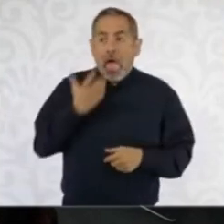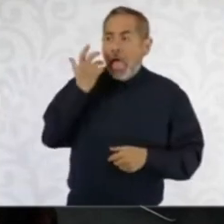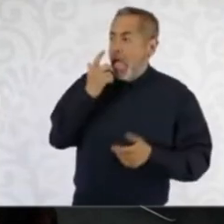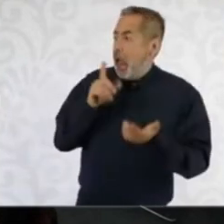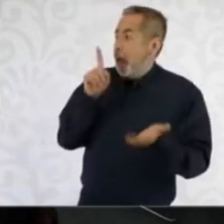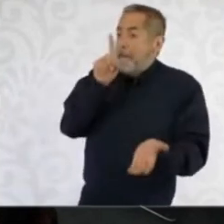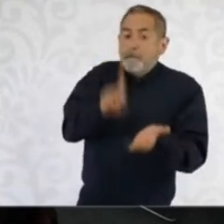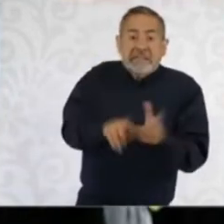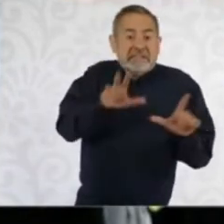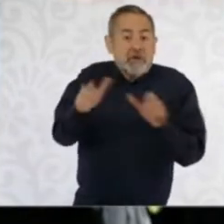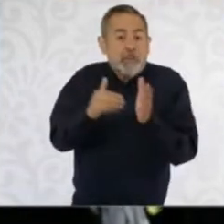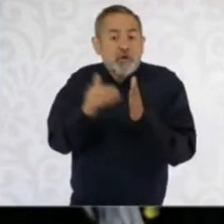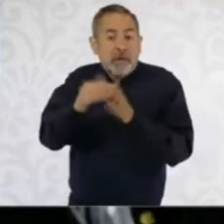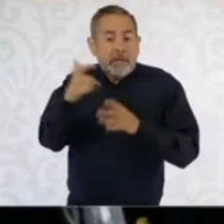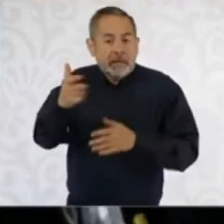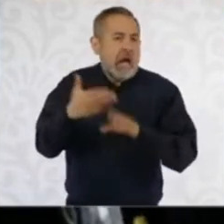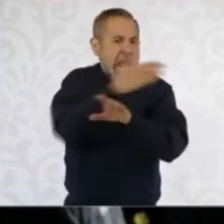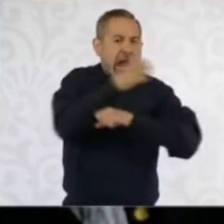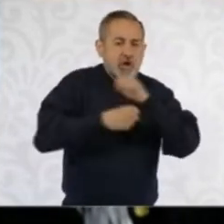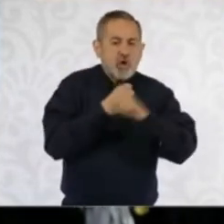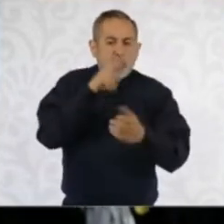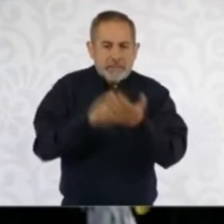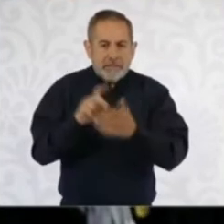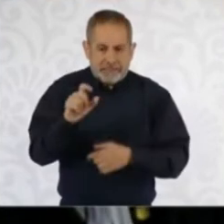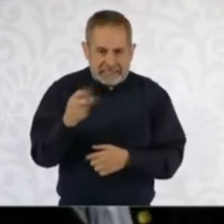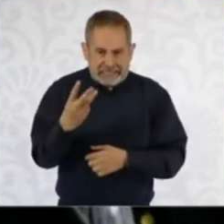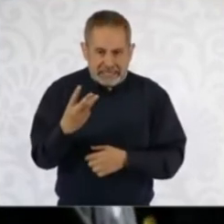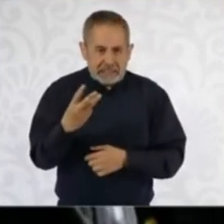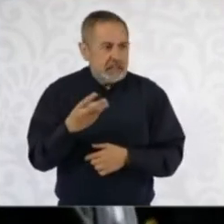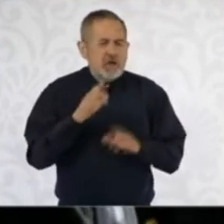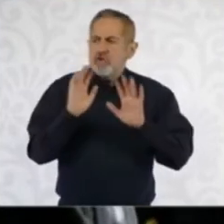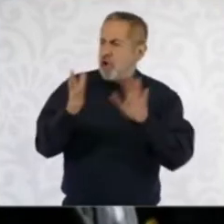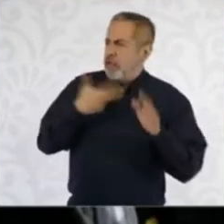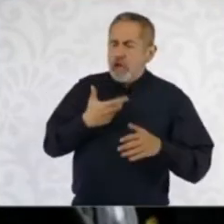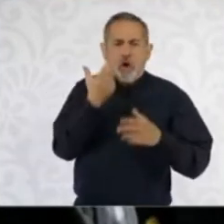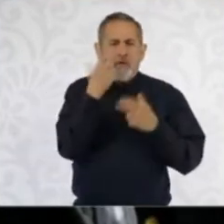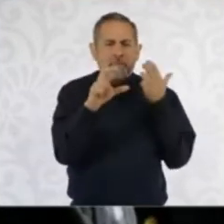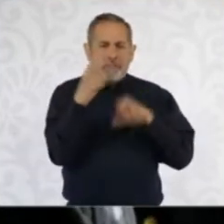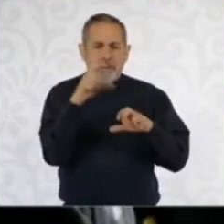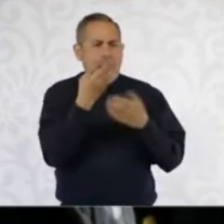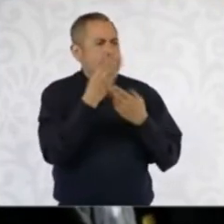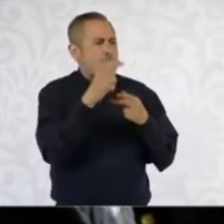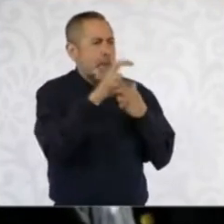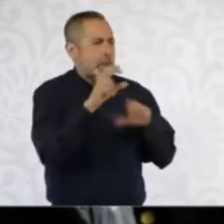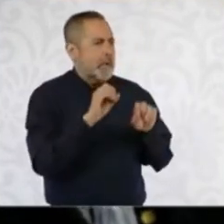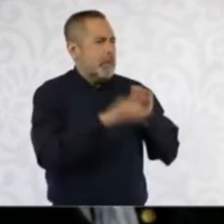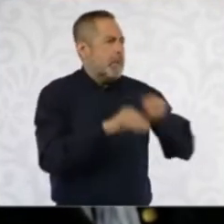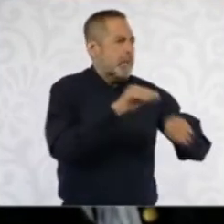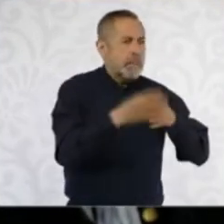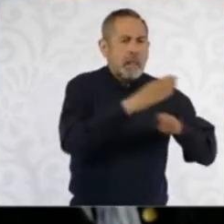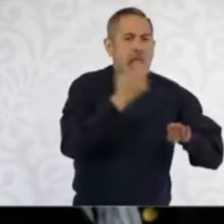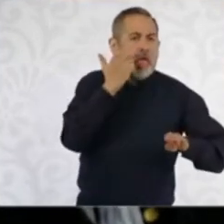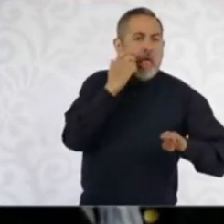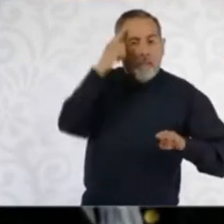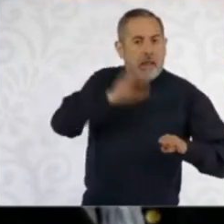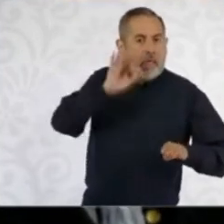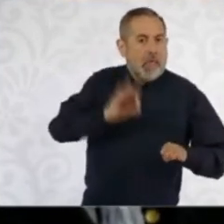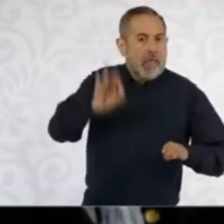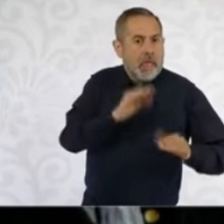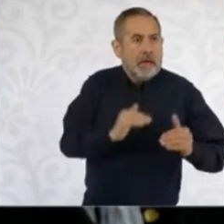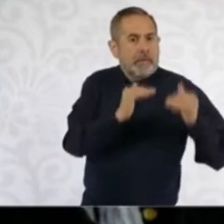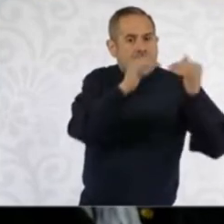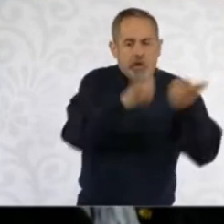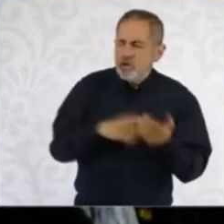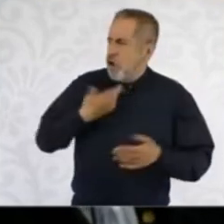1.700 millones de pesos en 2023 en inversiones en instrumentos financieros, también en fondos de inversión dolarizados y